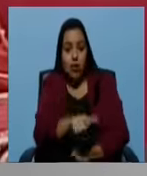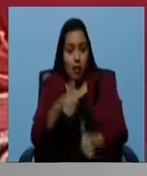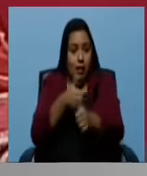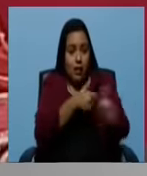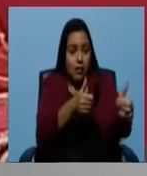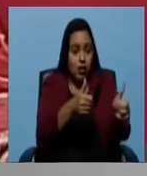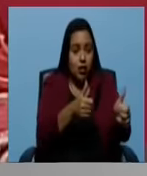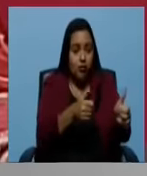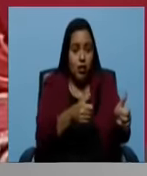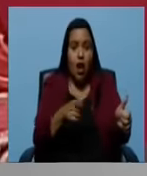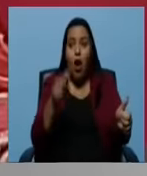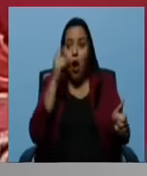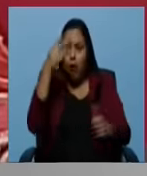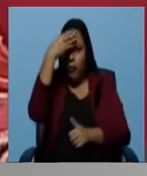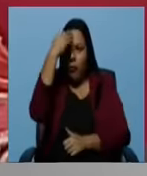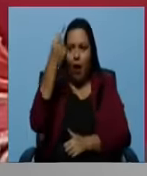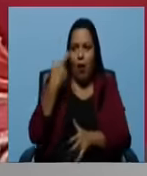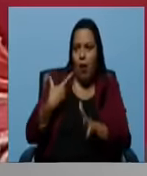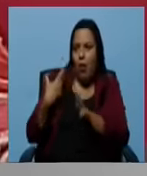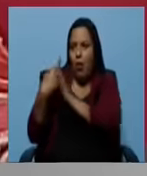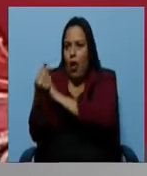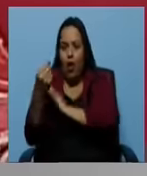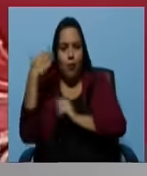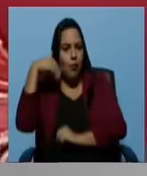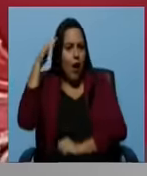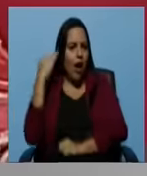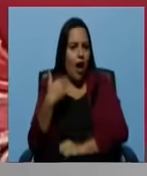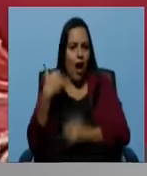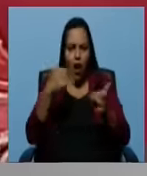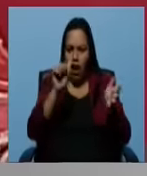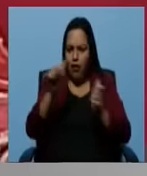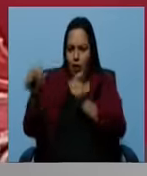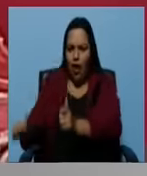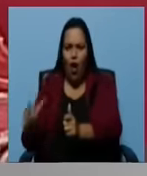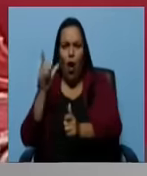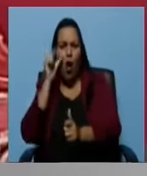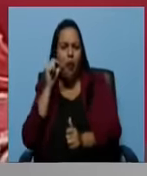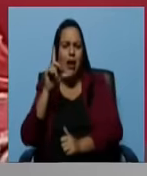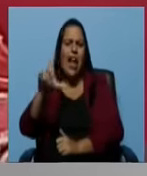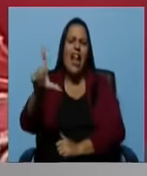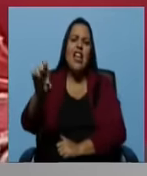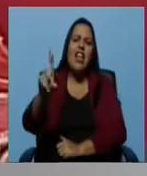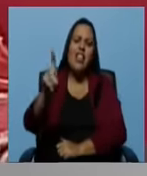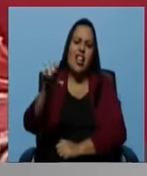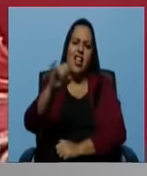él se va huyendo de esta señora para caer en los brazos de Ledesma, imagínate tú, o de